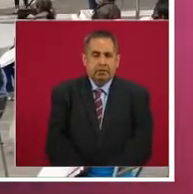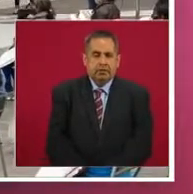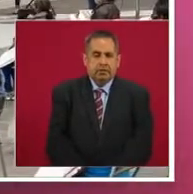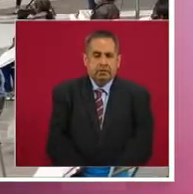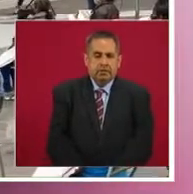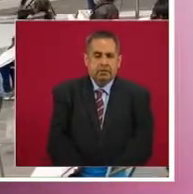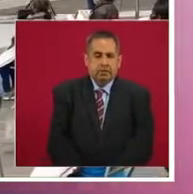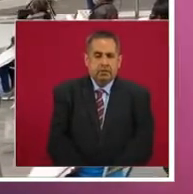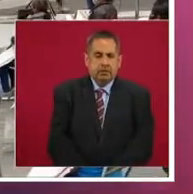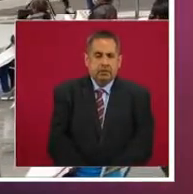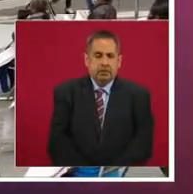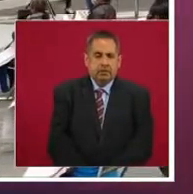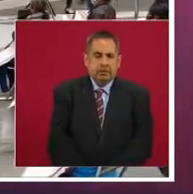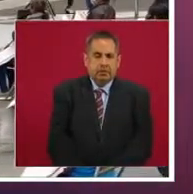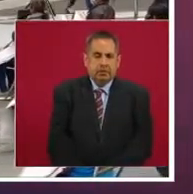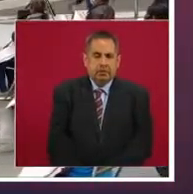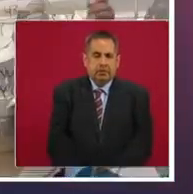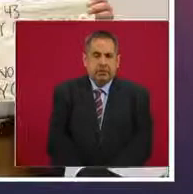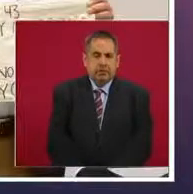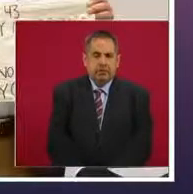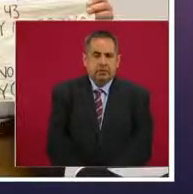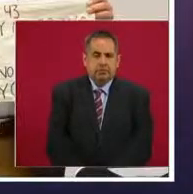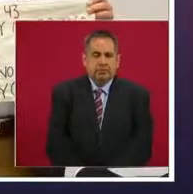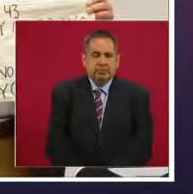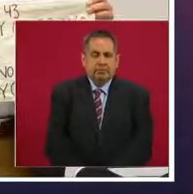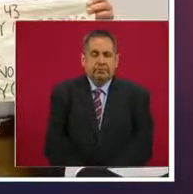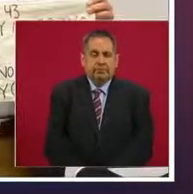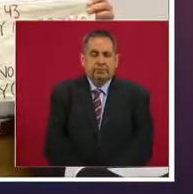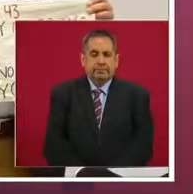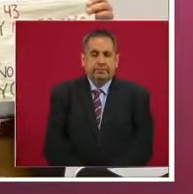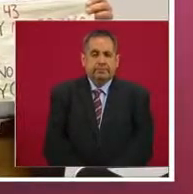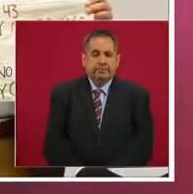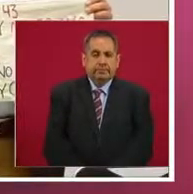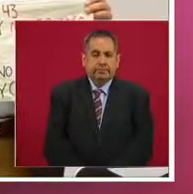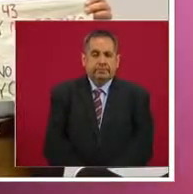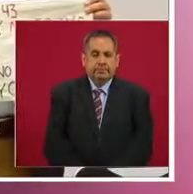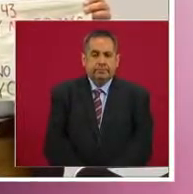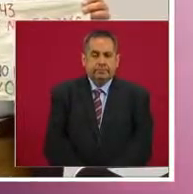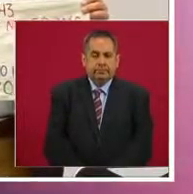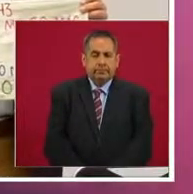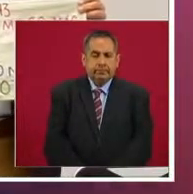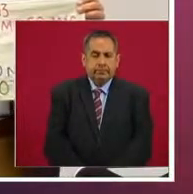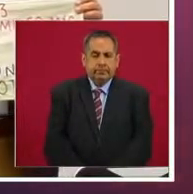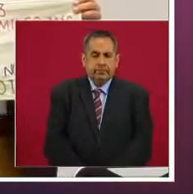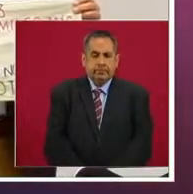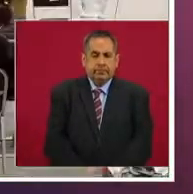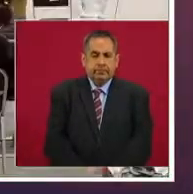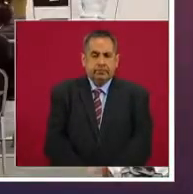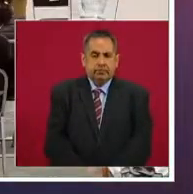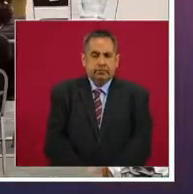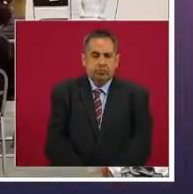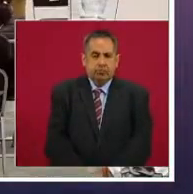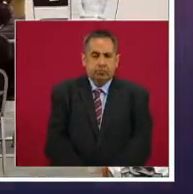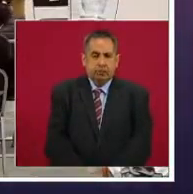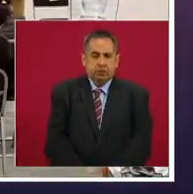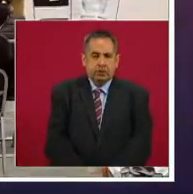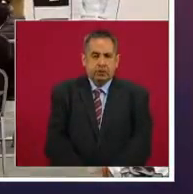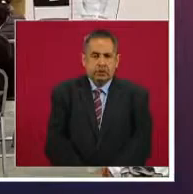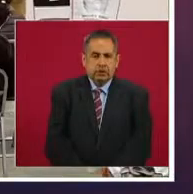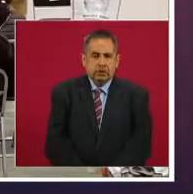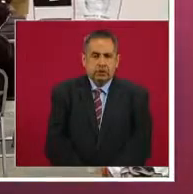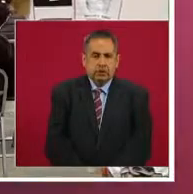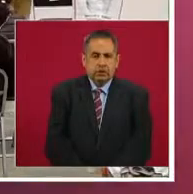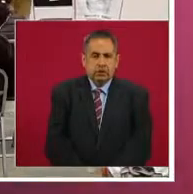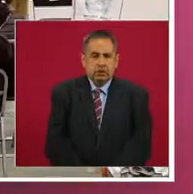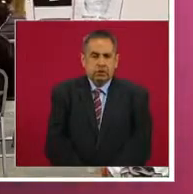de Guerrero, y que, como usted sabe esta historia, son jóvenes desaparecidos en Iguala. Y